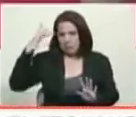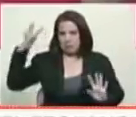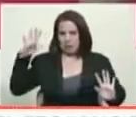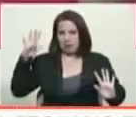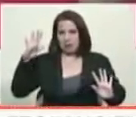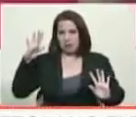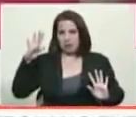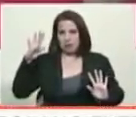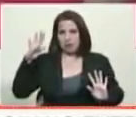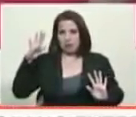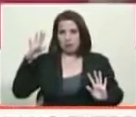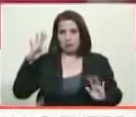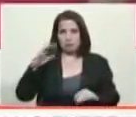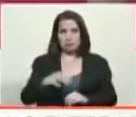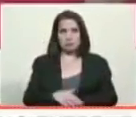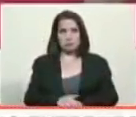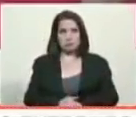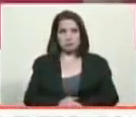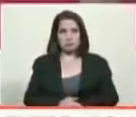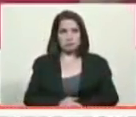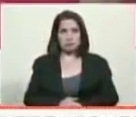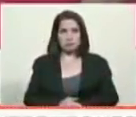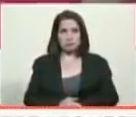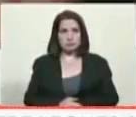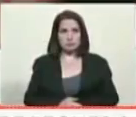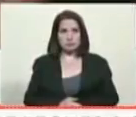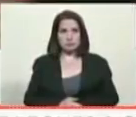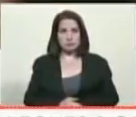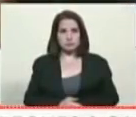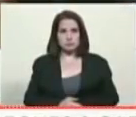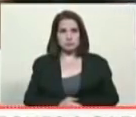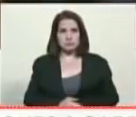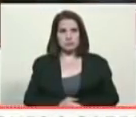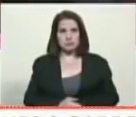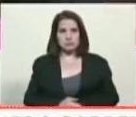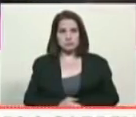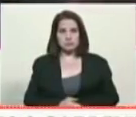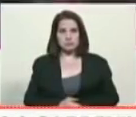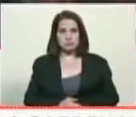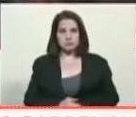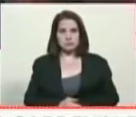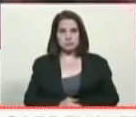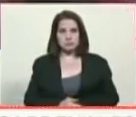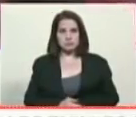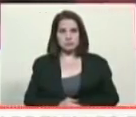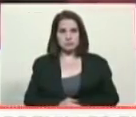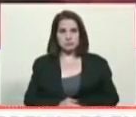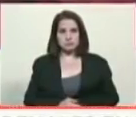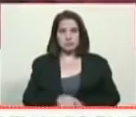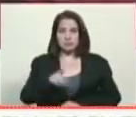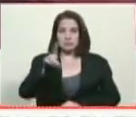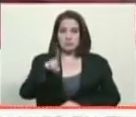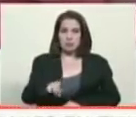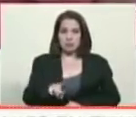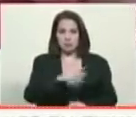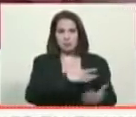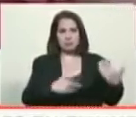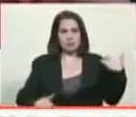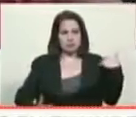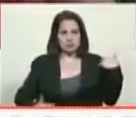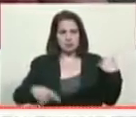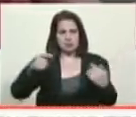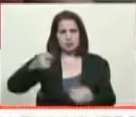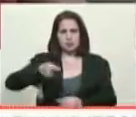que se... Mañana me imagino que será también presidente del Tribunal